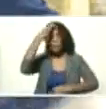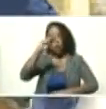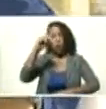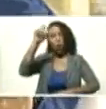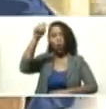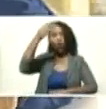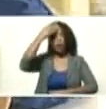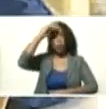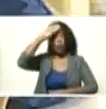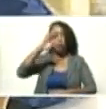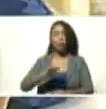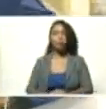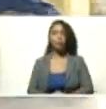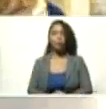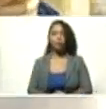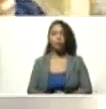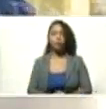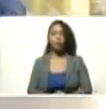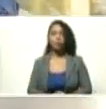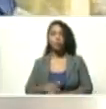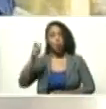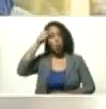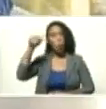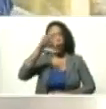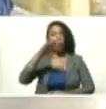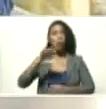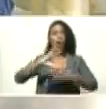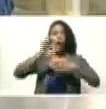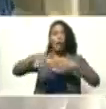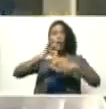Cuba, con los pueblos del Caribe,